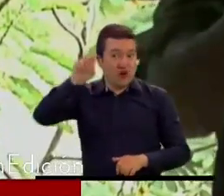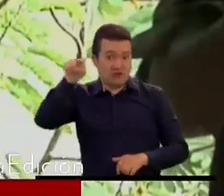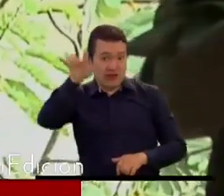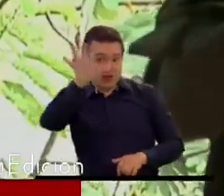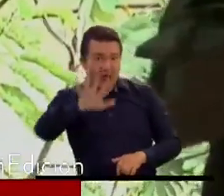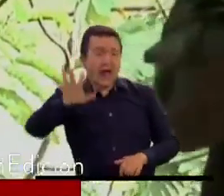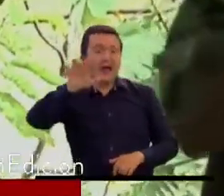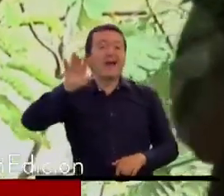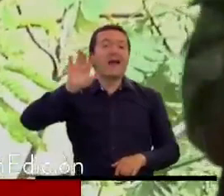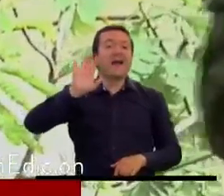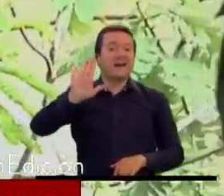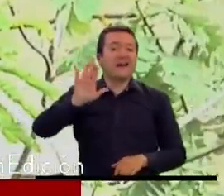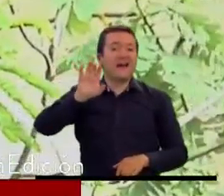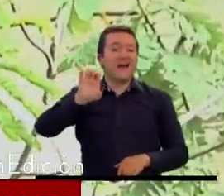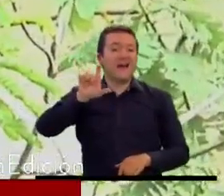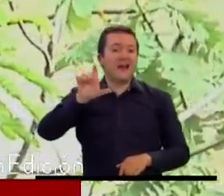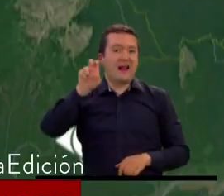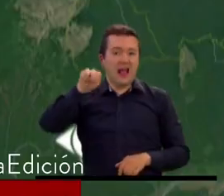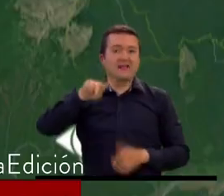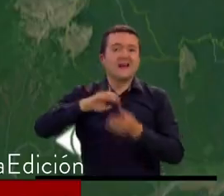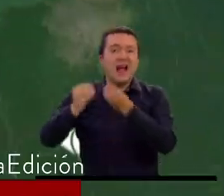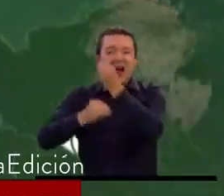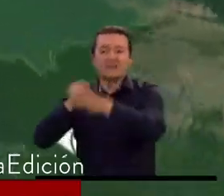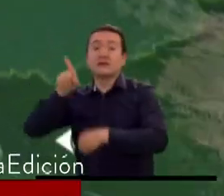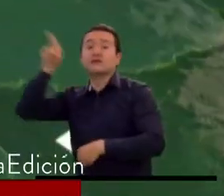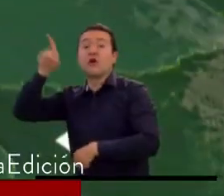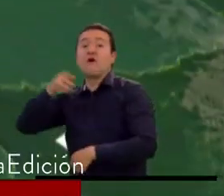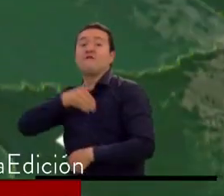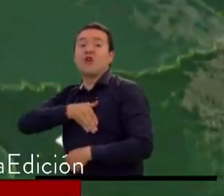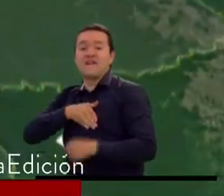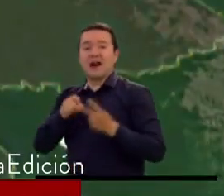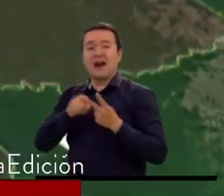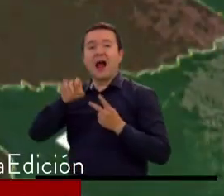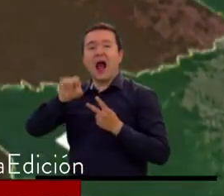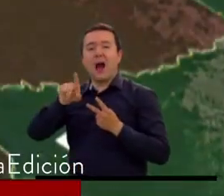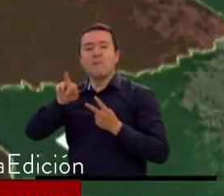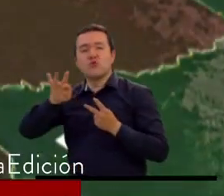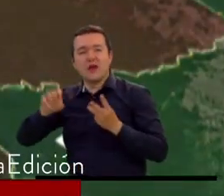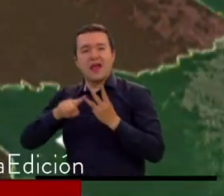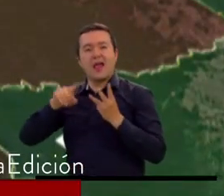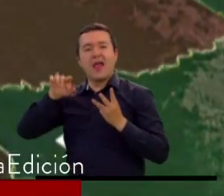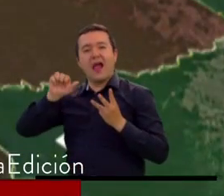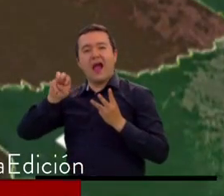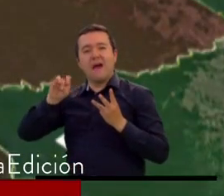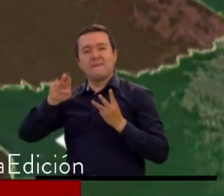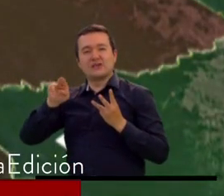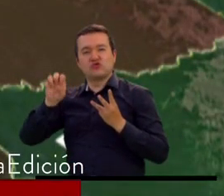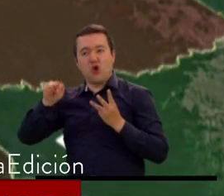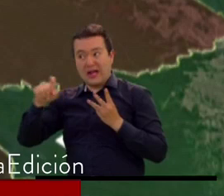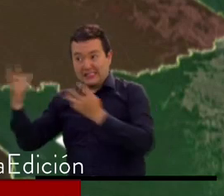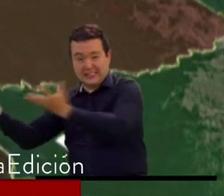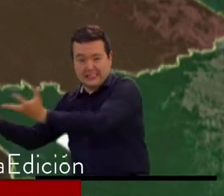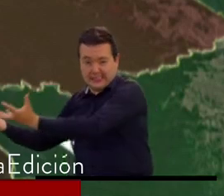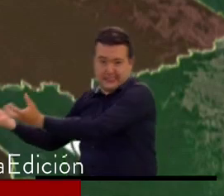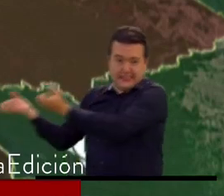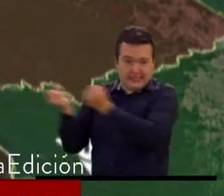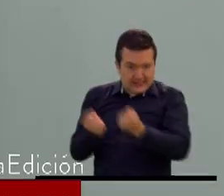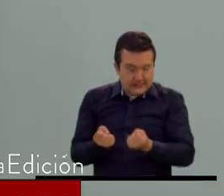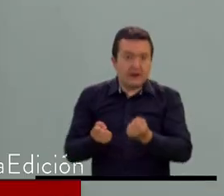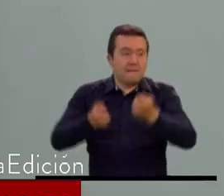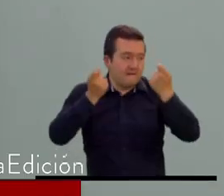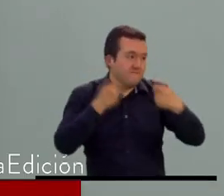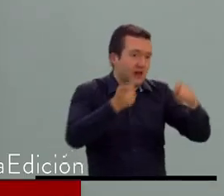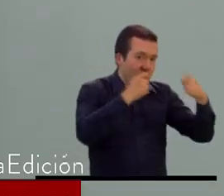ilícitamente desde los estados venezolanos de Bolívar, Apure y Amazonas para aumentar sus ingresos y así financiar sus acciones violentas en